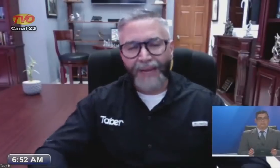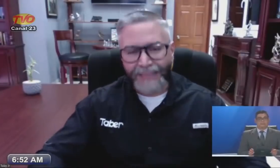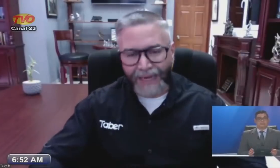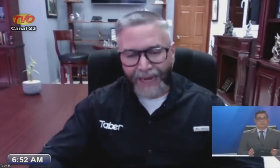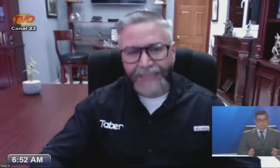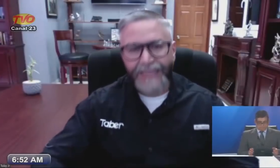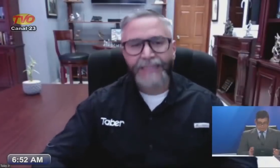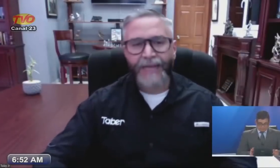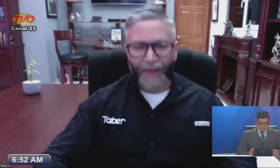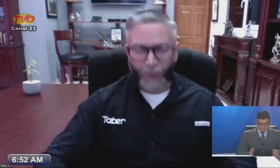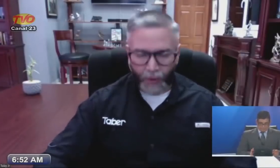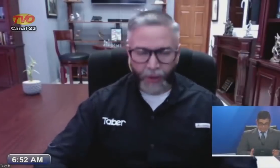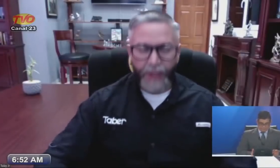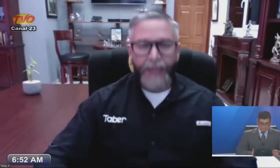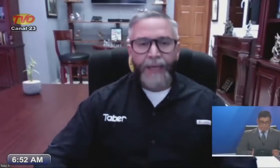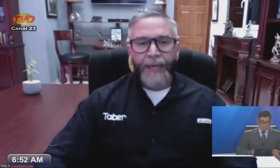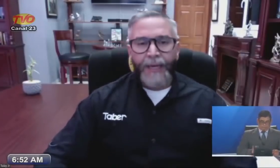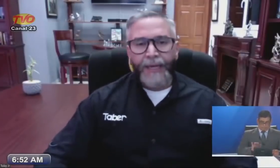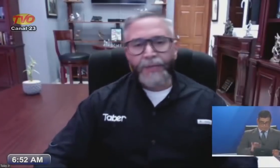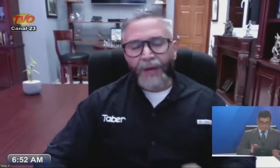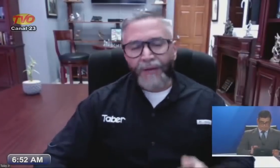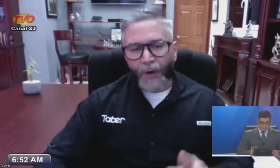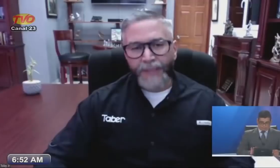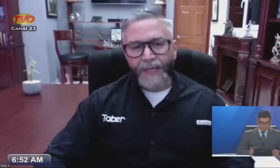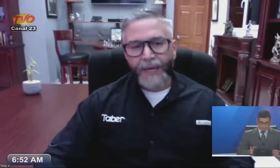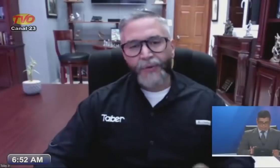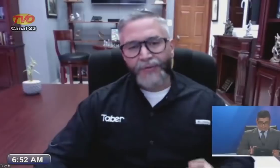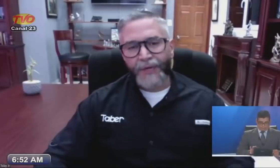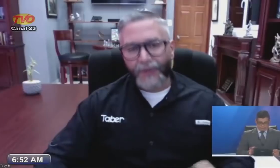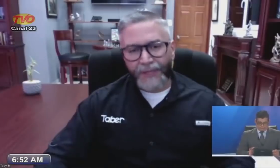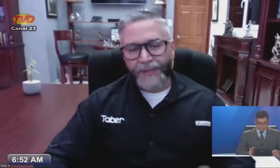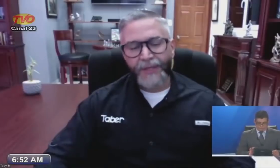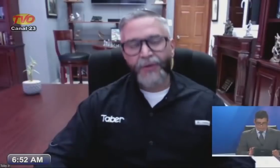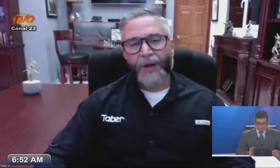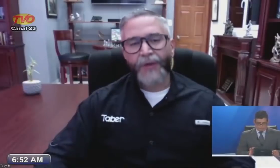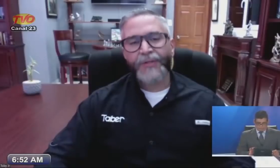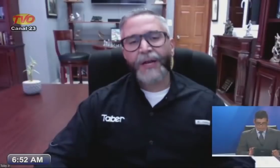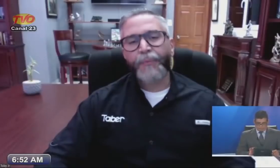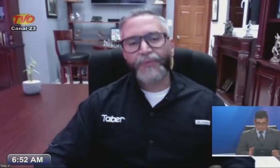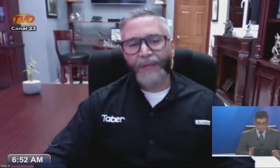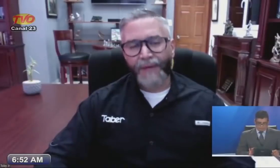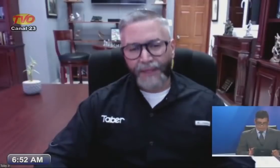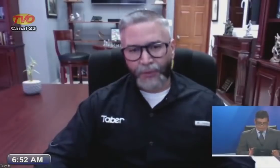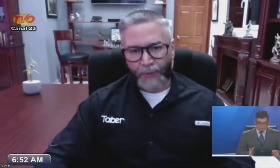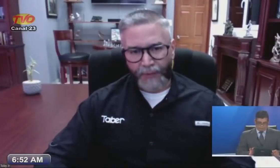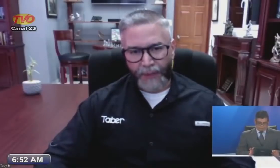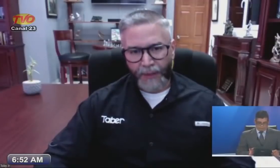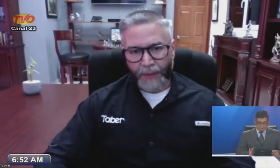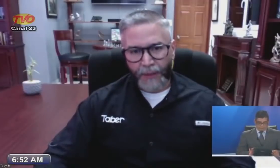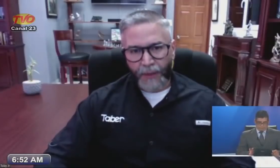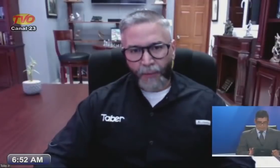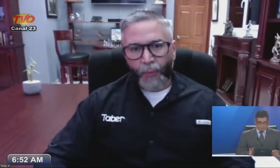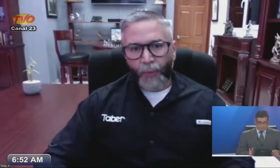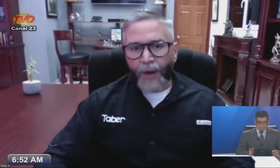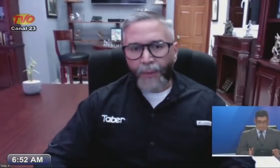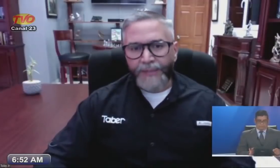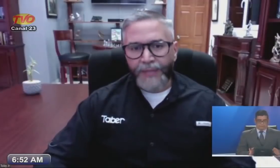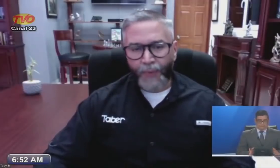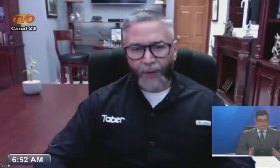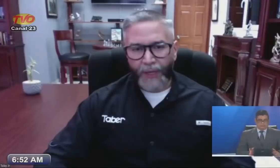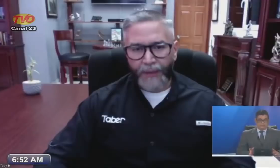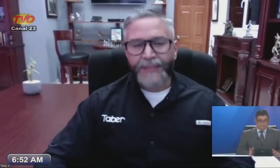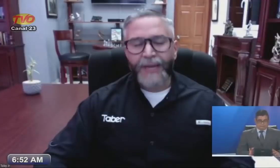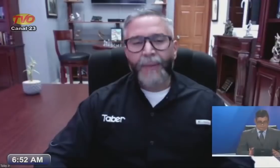principales acá en san salvador y es una vergüenza que los hijos de esta señora no sean responsables de su mamá por voy a